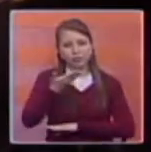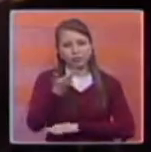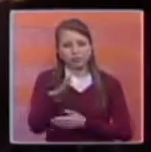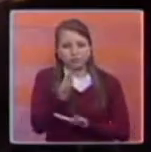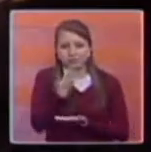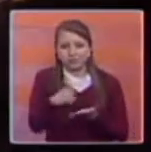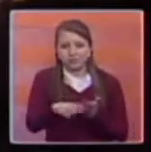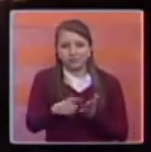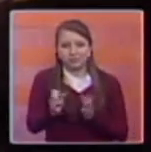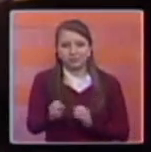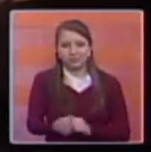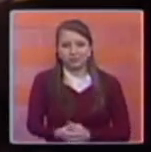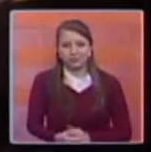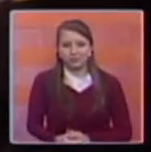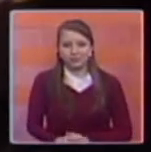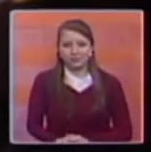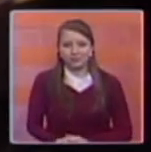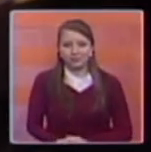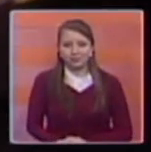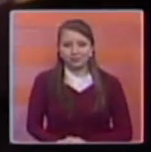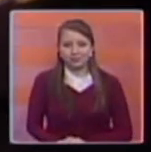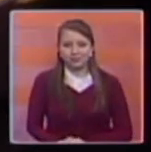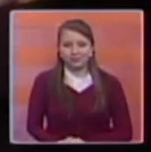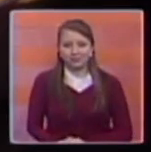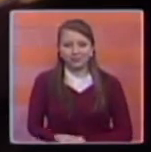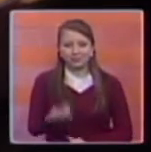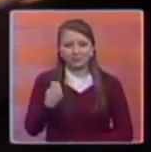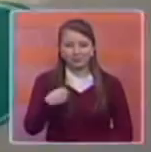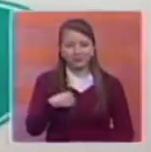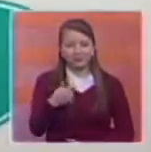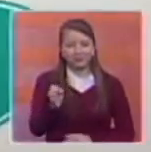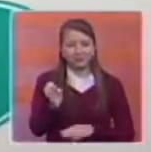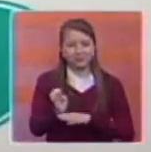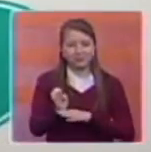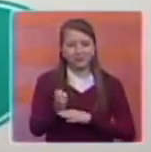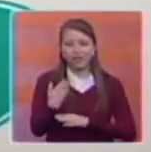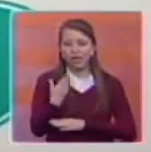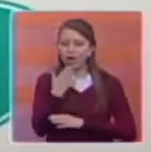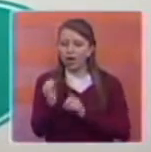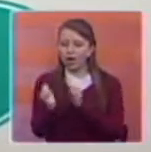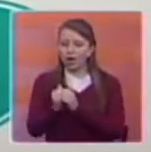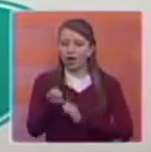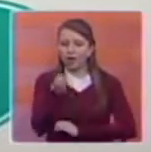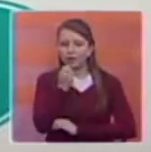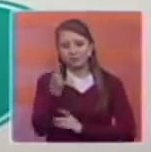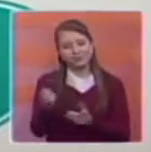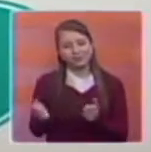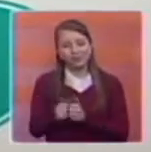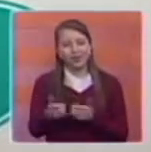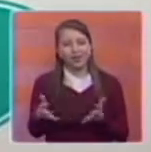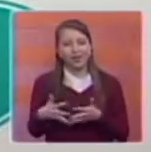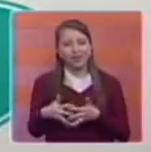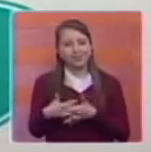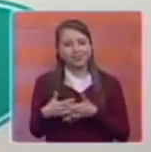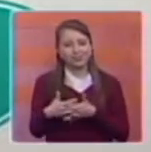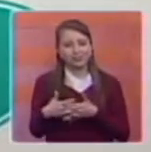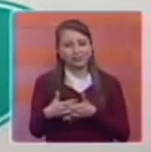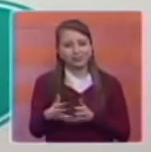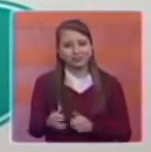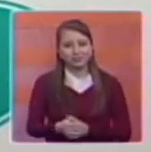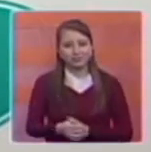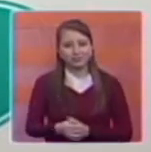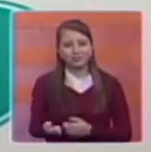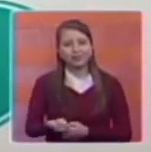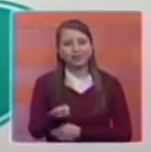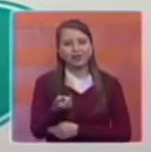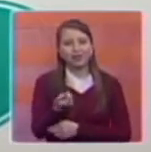así. Y como buenos ecuatorianos, ¿con qué te lo comerías, gordo? ¿Con arroz? Aquí es lo único que